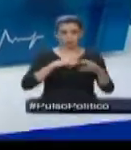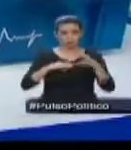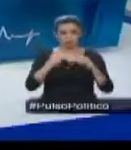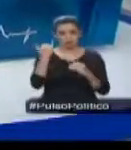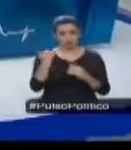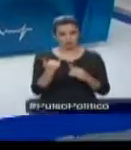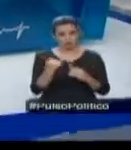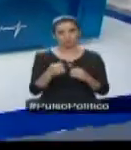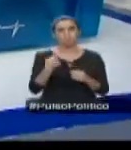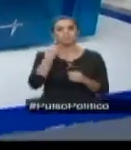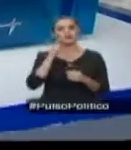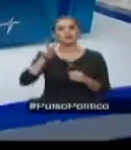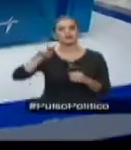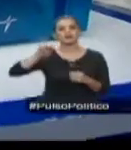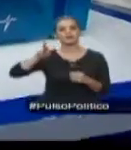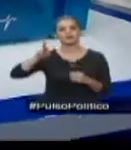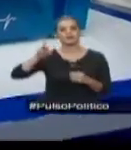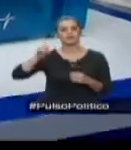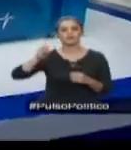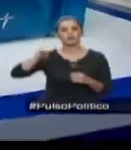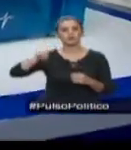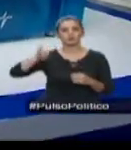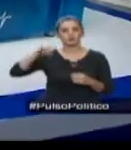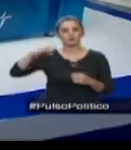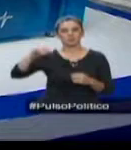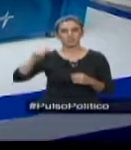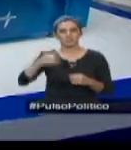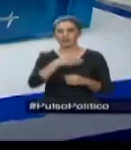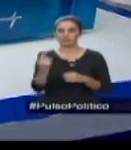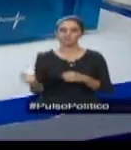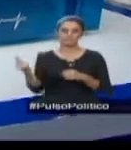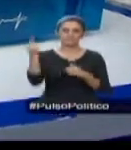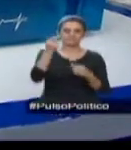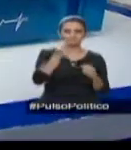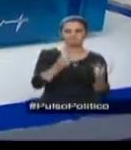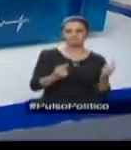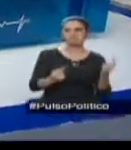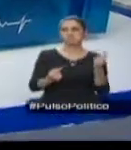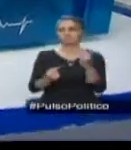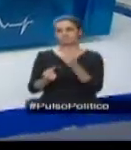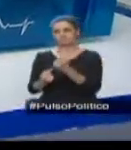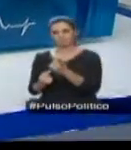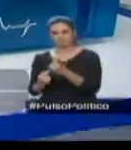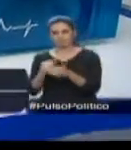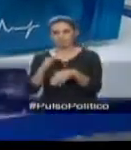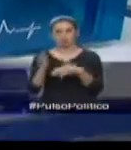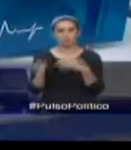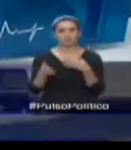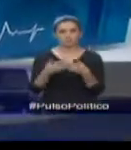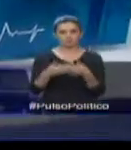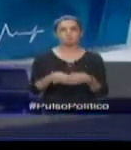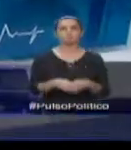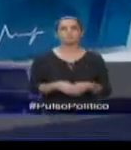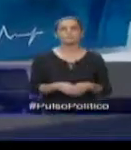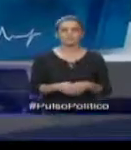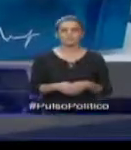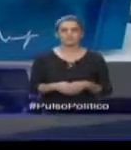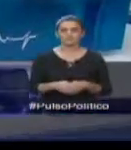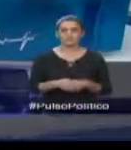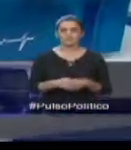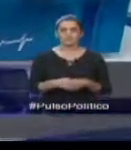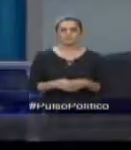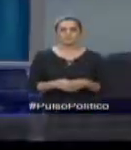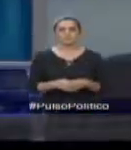y luego verónica arias de igual manera le hace a moisés tacle igual vamos a hacer con luís fernando torres y juan carlos cassinelli dice tacle su